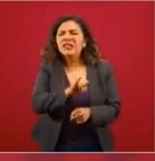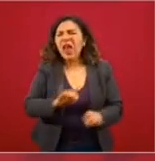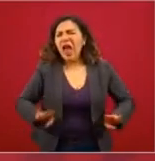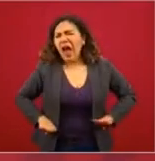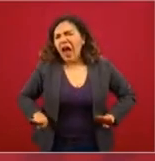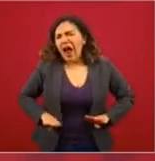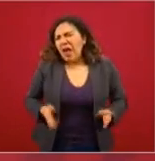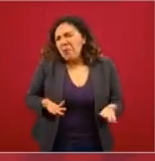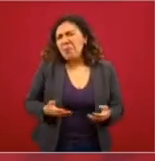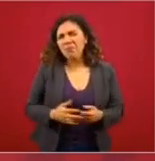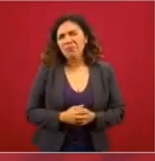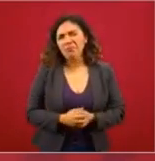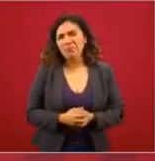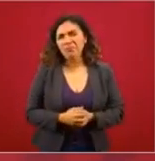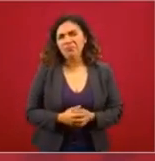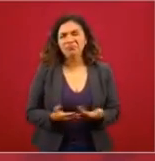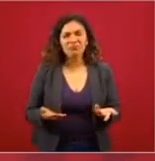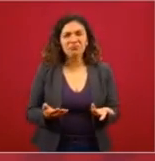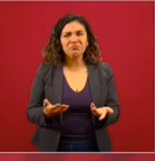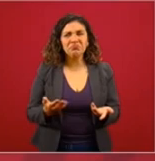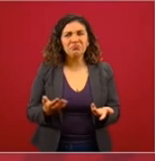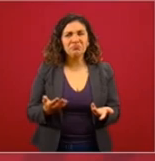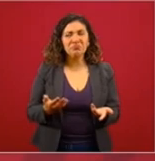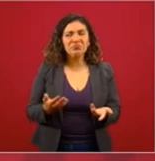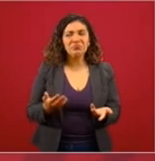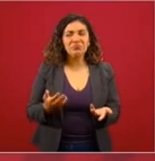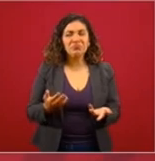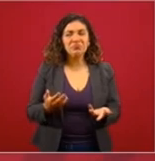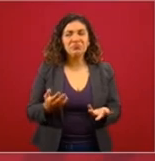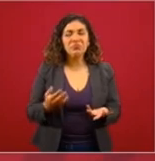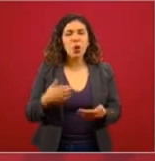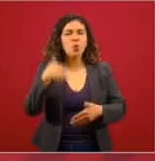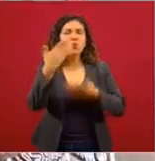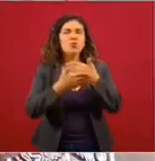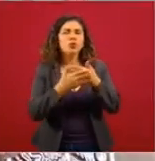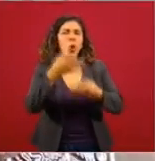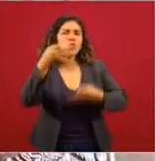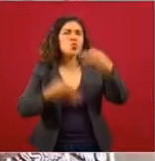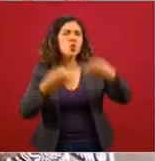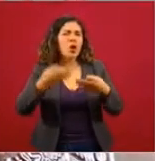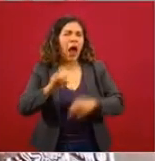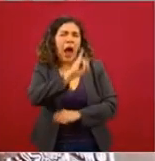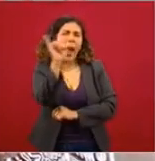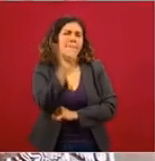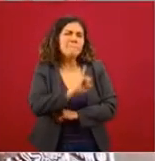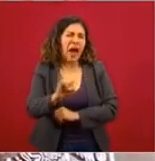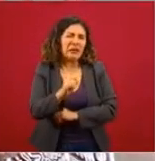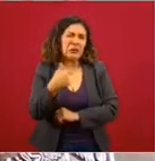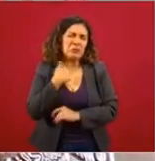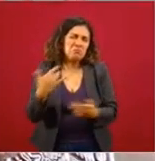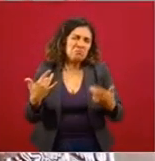iban a ser juzgados nunca.